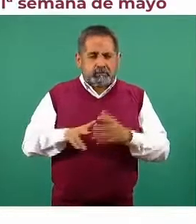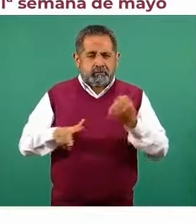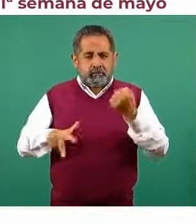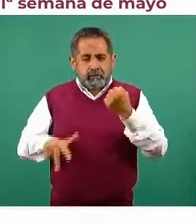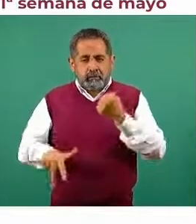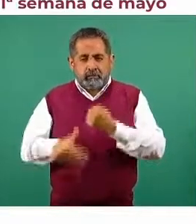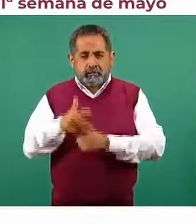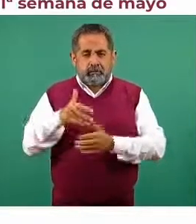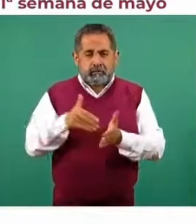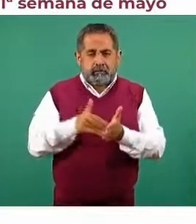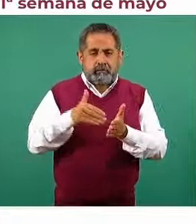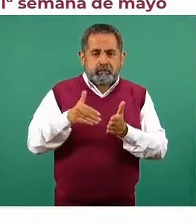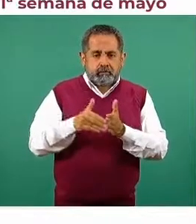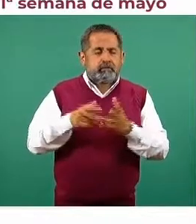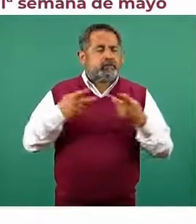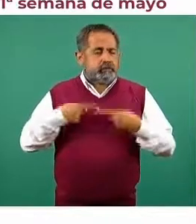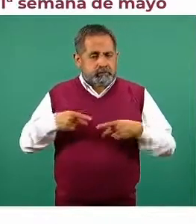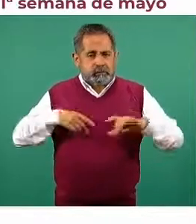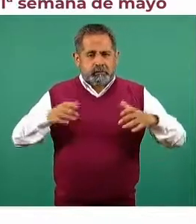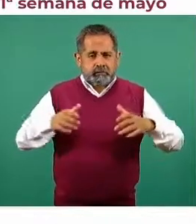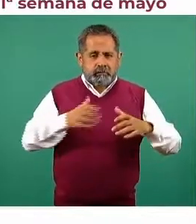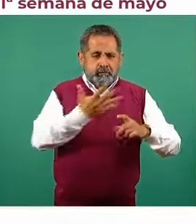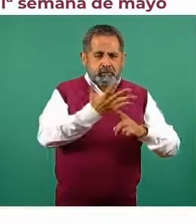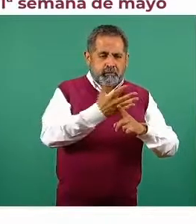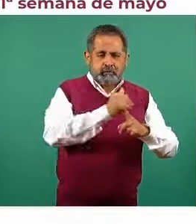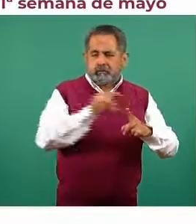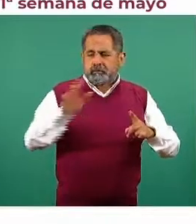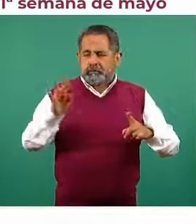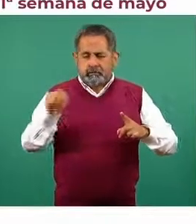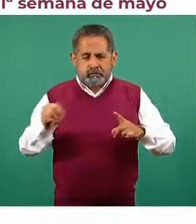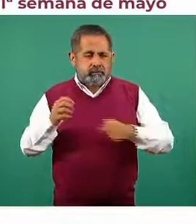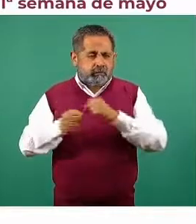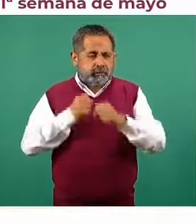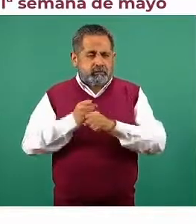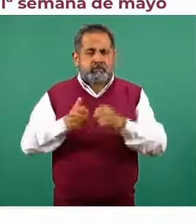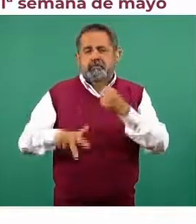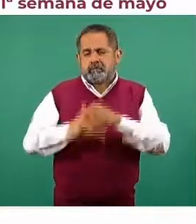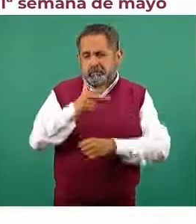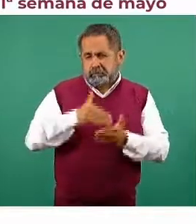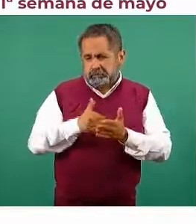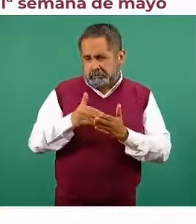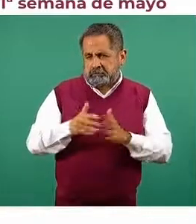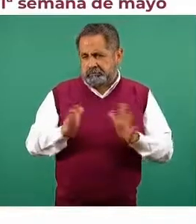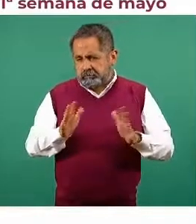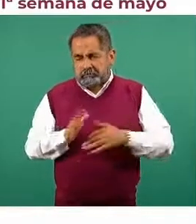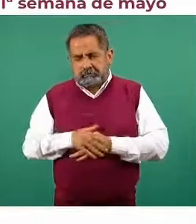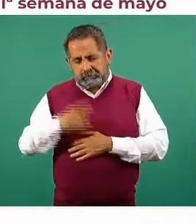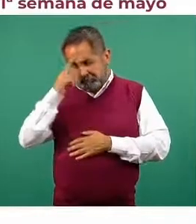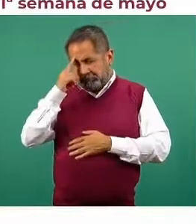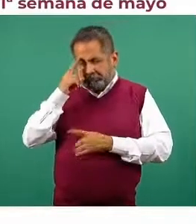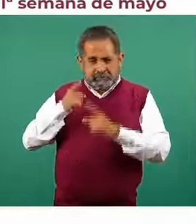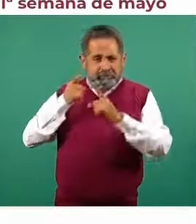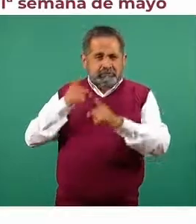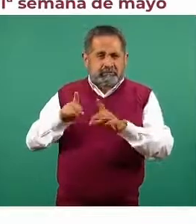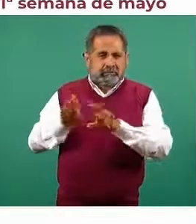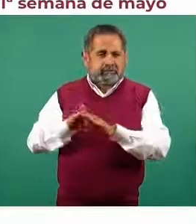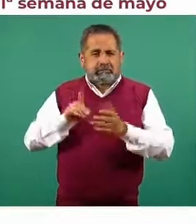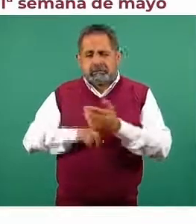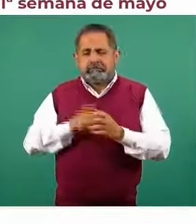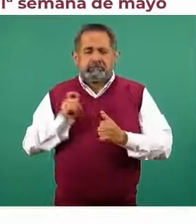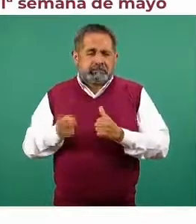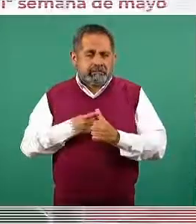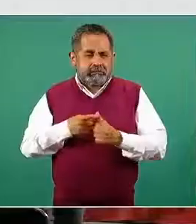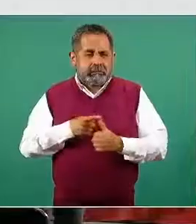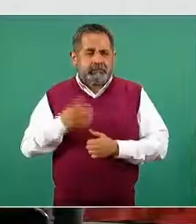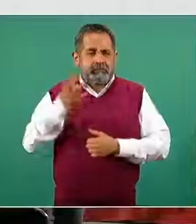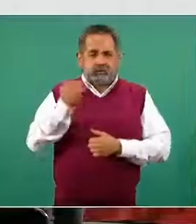13 millones de personas entre 50 y 59 años, y la meta que nos hemos planteado primariamente